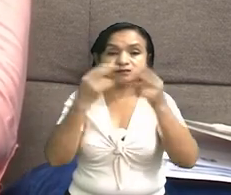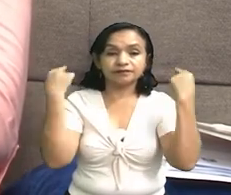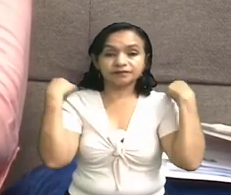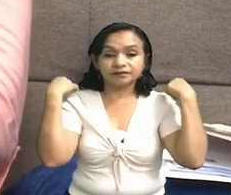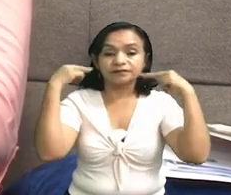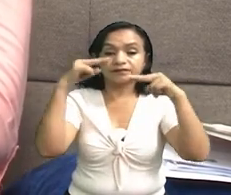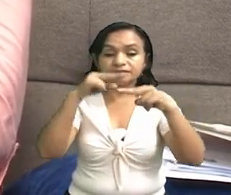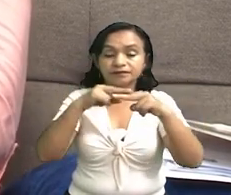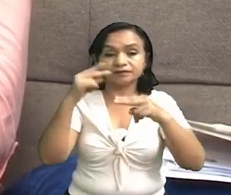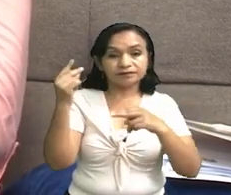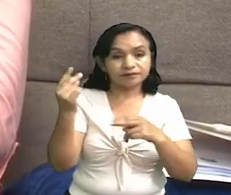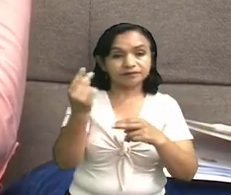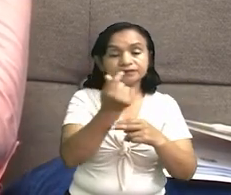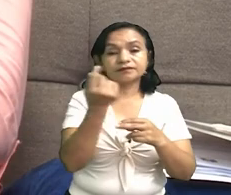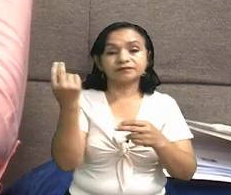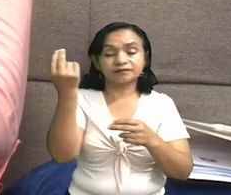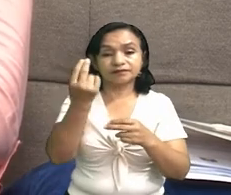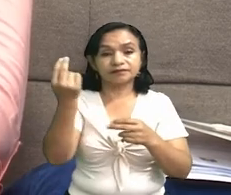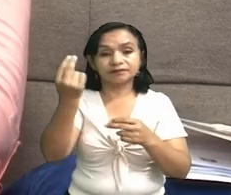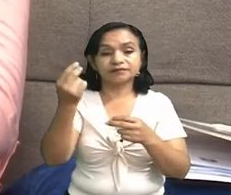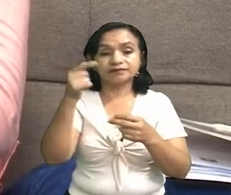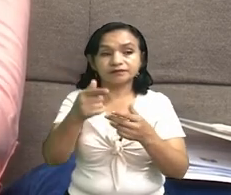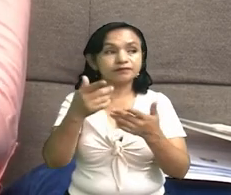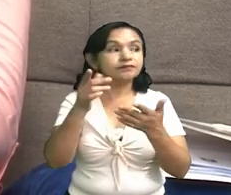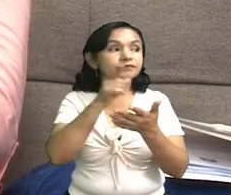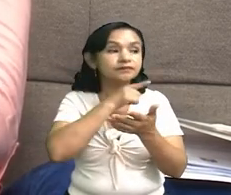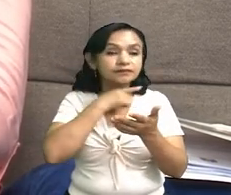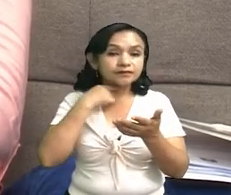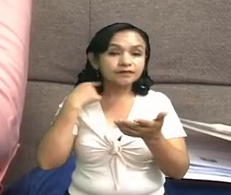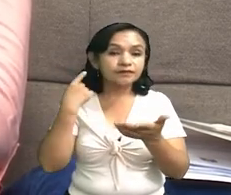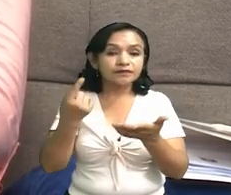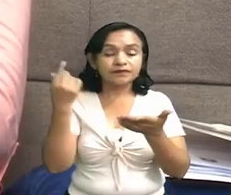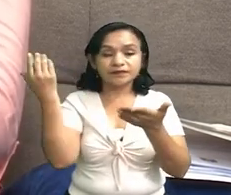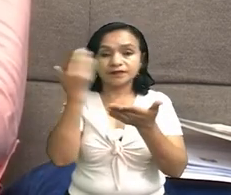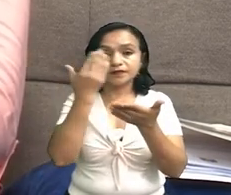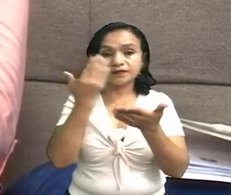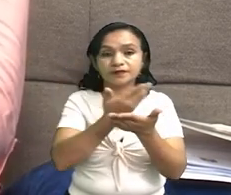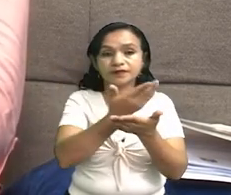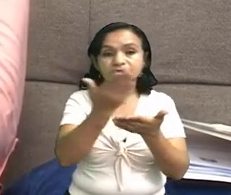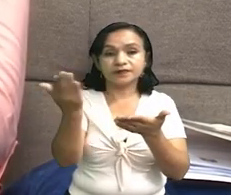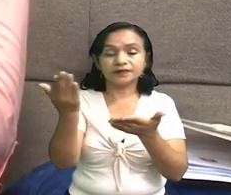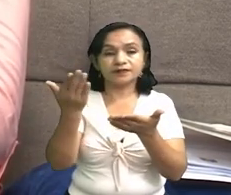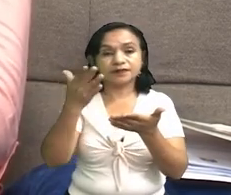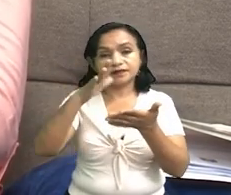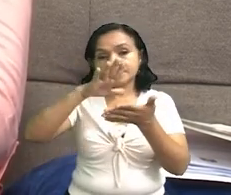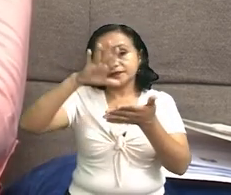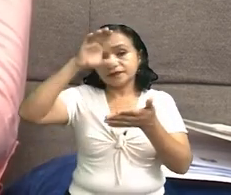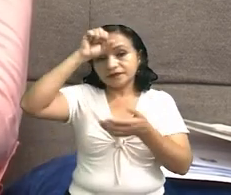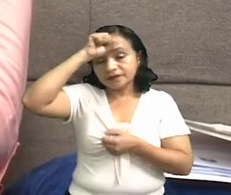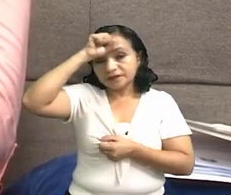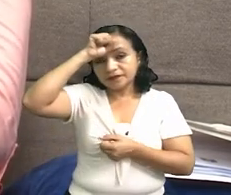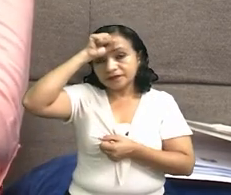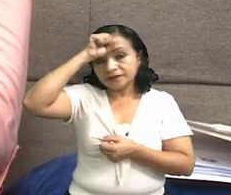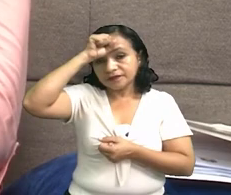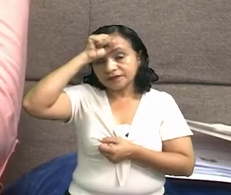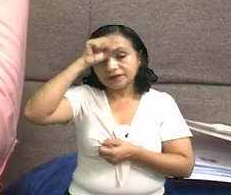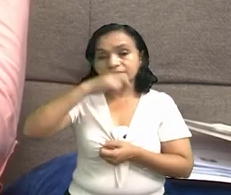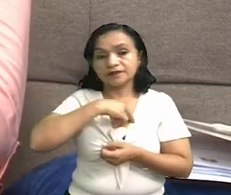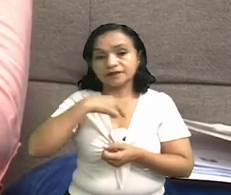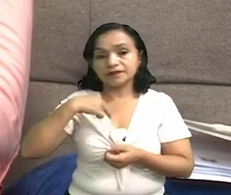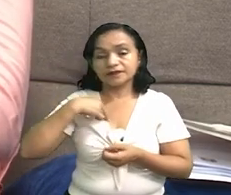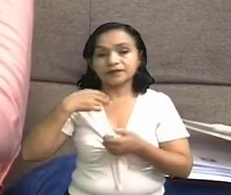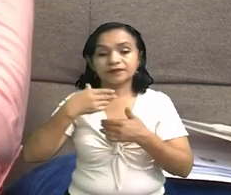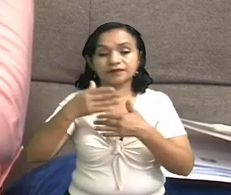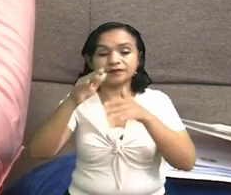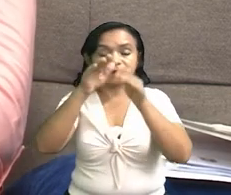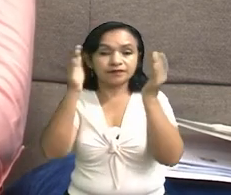para optimizar esa tecnología y que efectivamente los estudiantes salgan con un conocimiento de lo que está ocurriendo